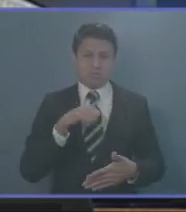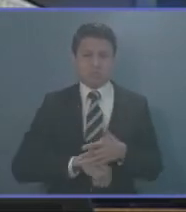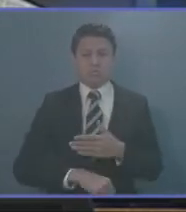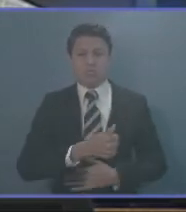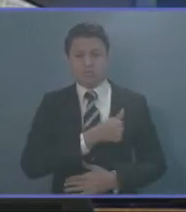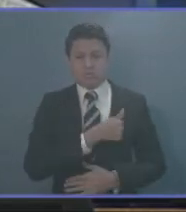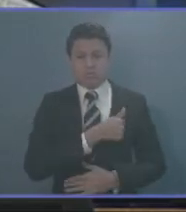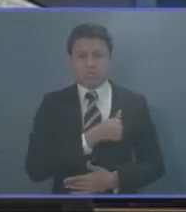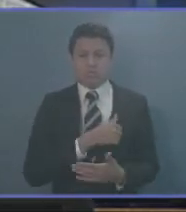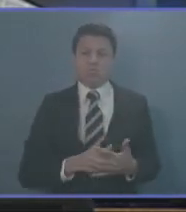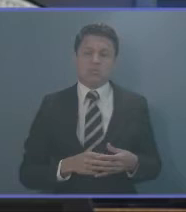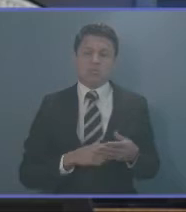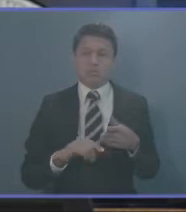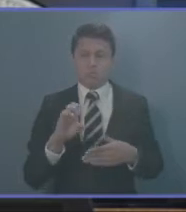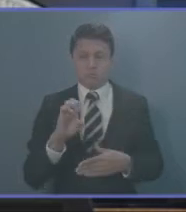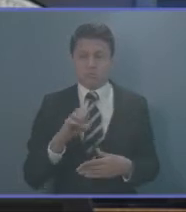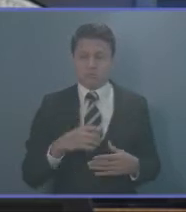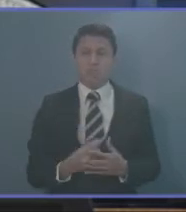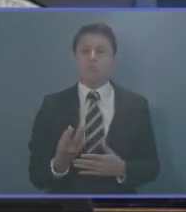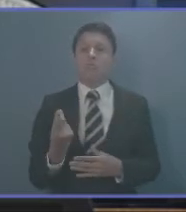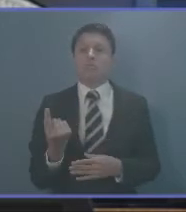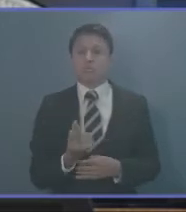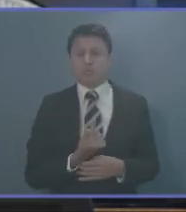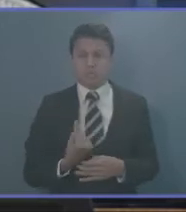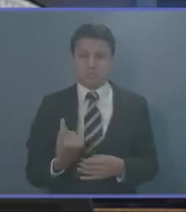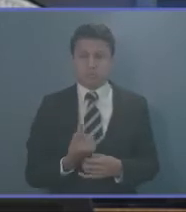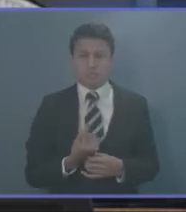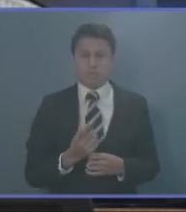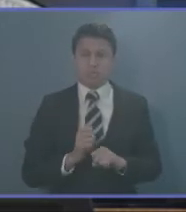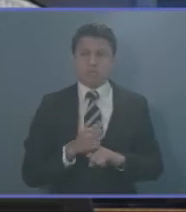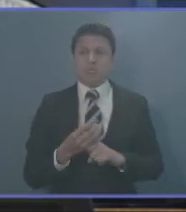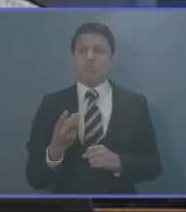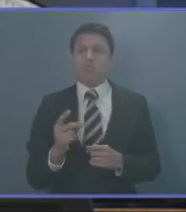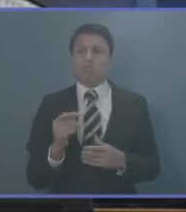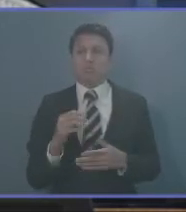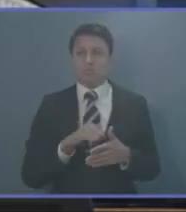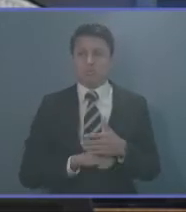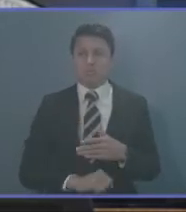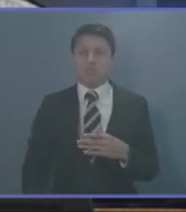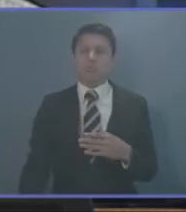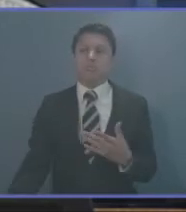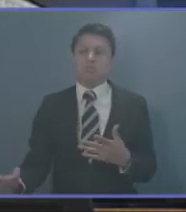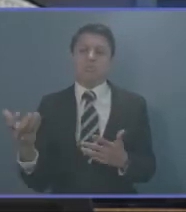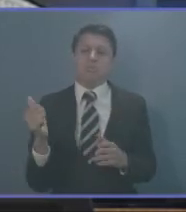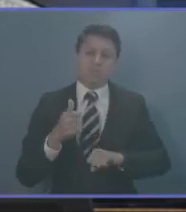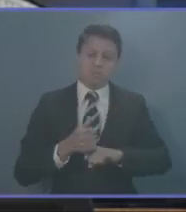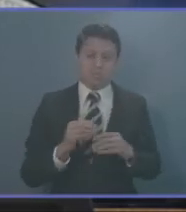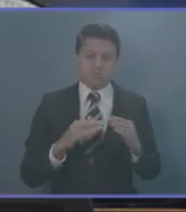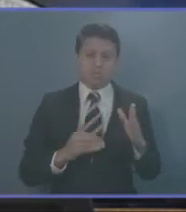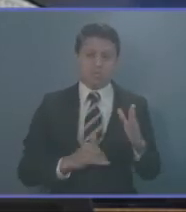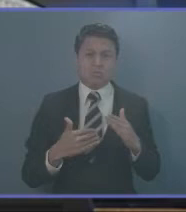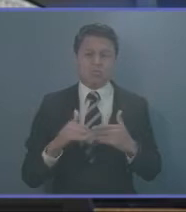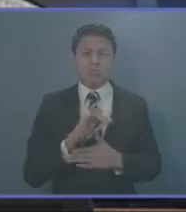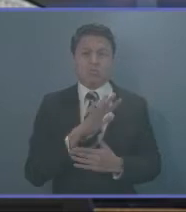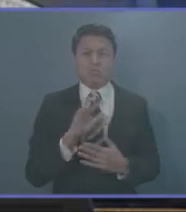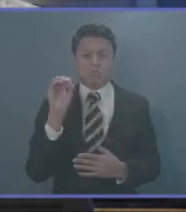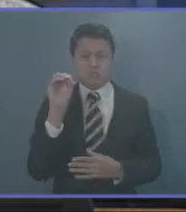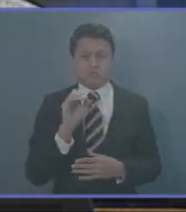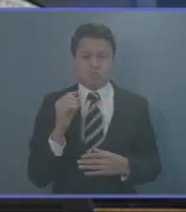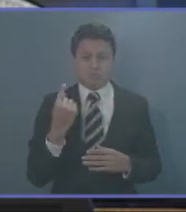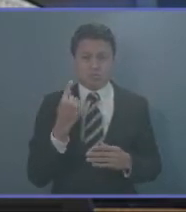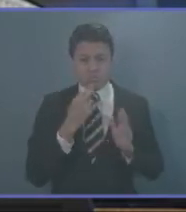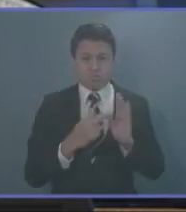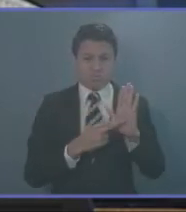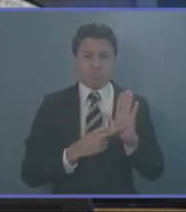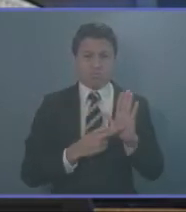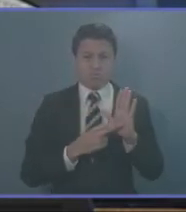corresponde. E. Las personas naturales o jurídicas cuyo capital contable neto sea menor al 50% de la representación de